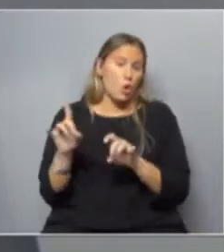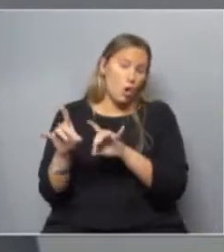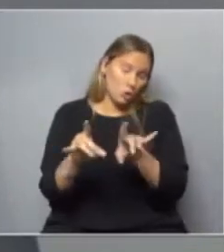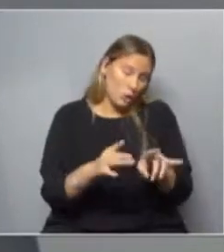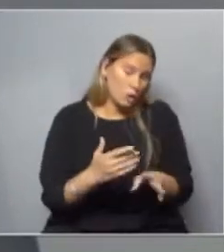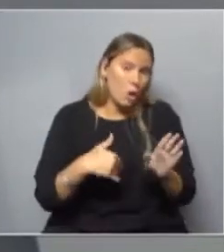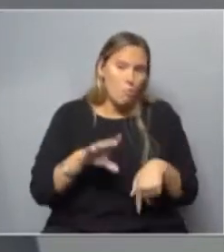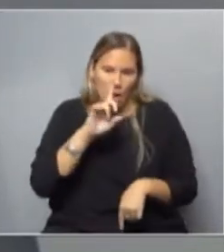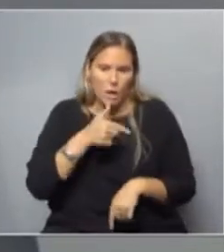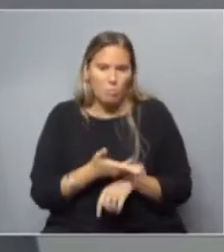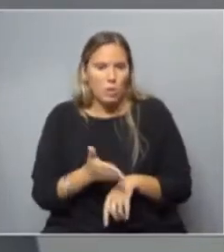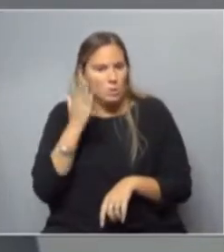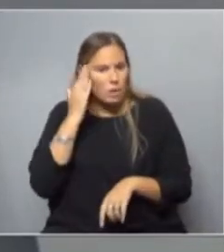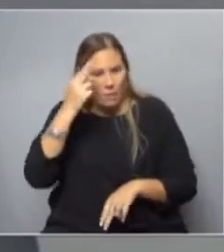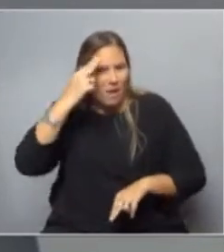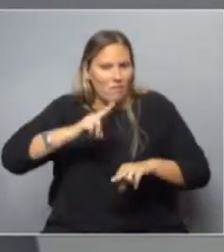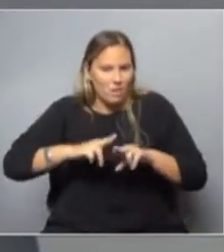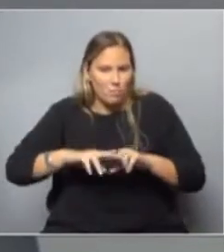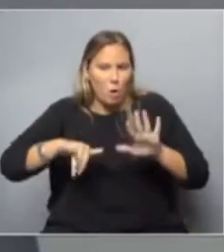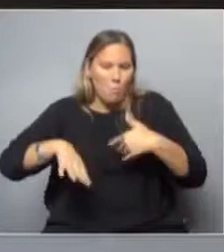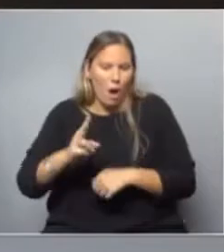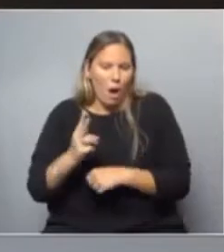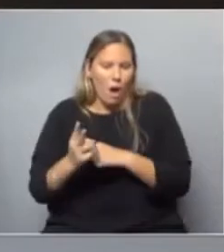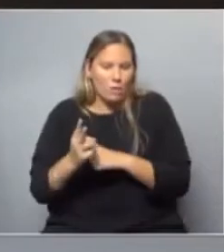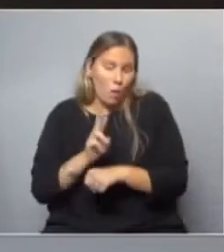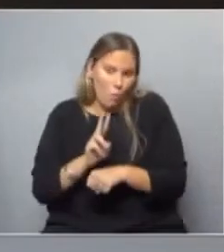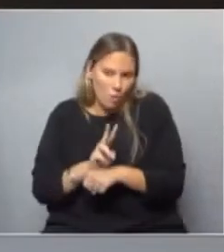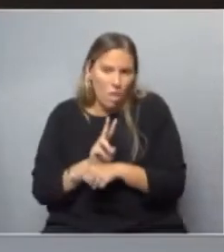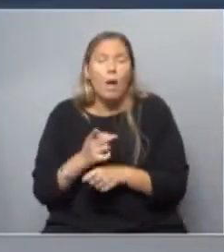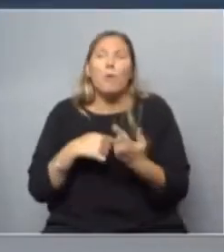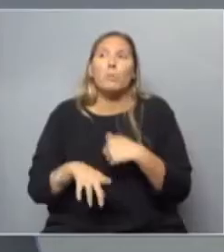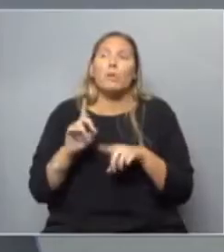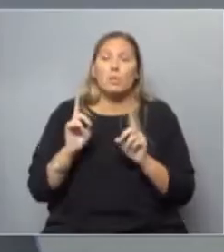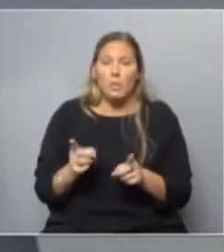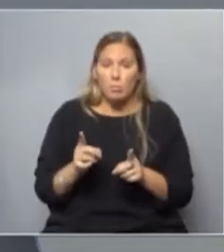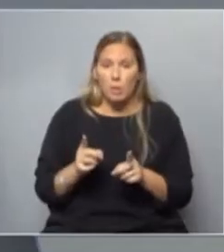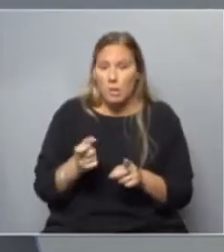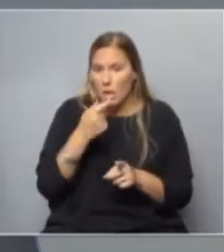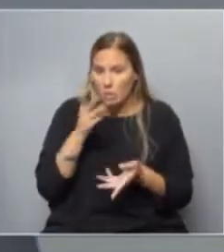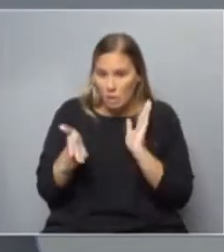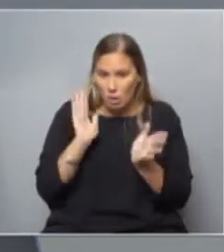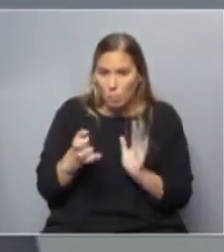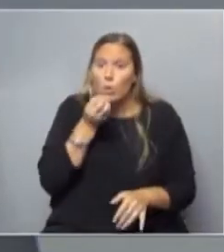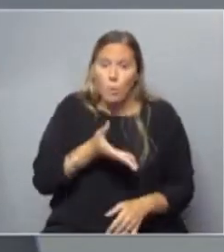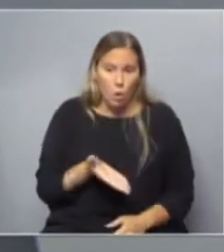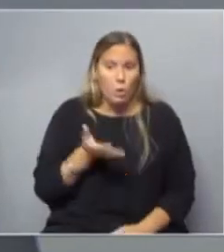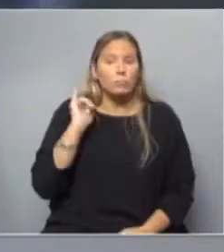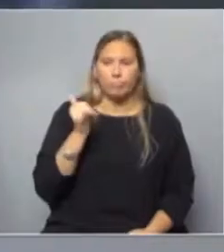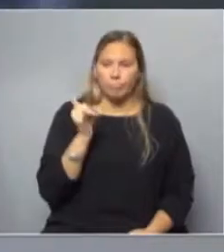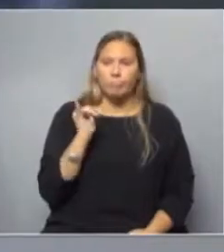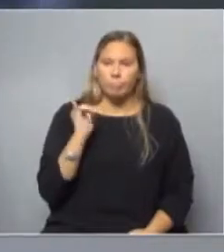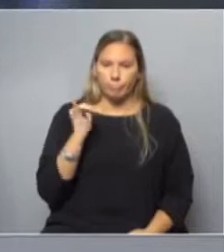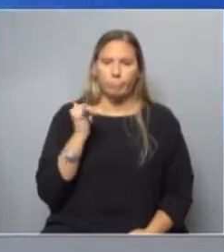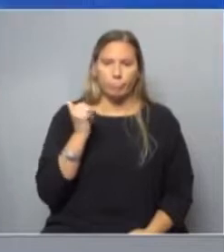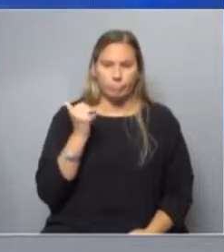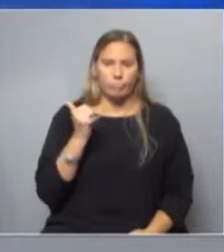Mientras más rápido sepas que tenés una enfermedad, más te cuidás. Pero por otro lado, mejora muchísimo el éxito de los tratamientos, ¿no? Sí,